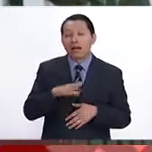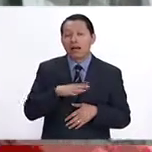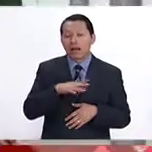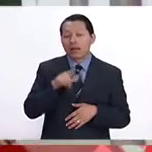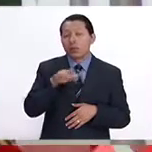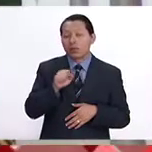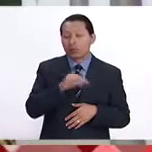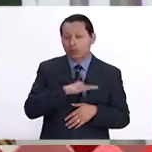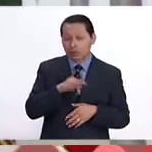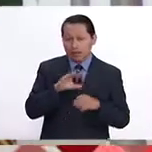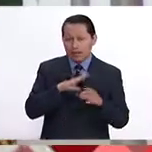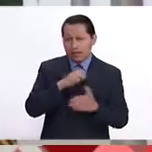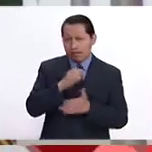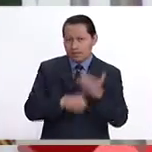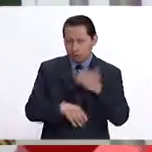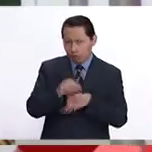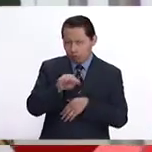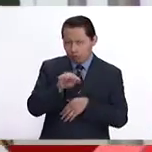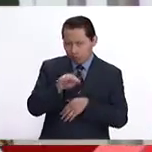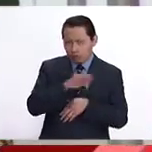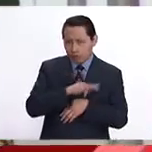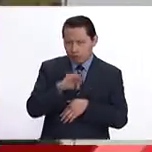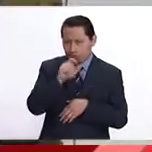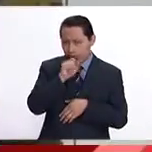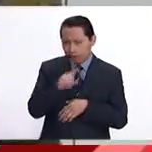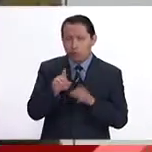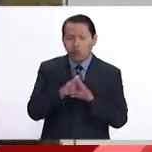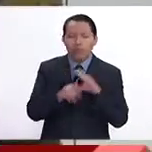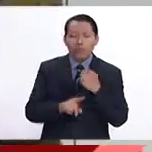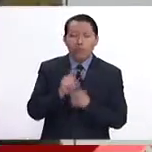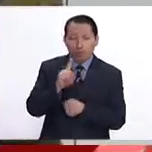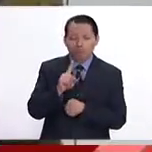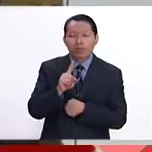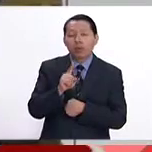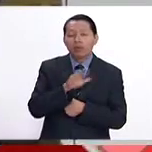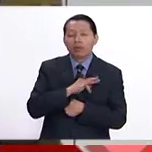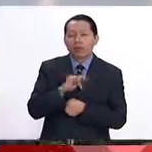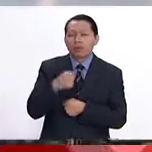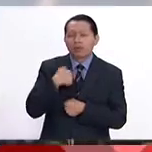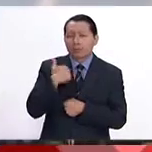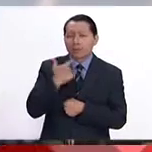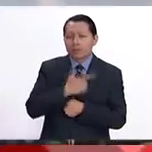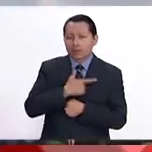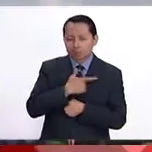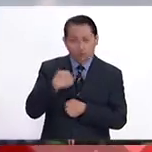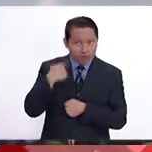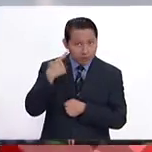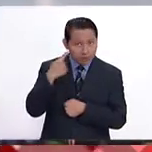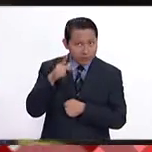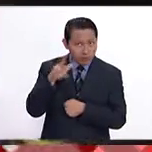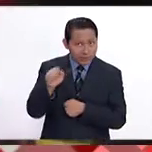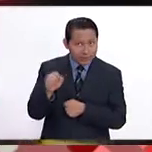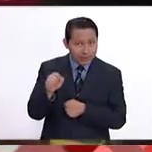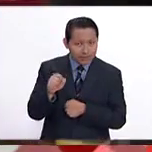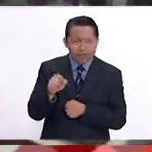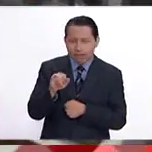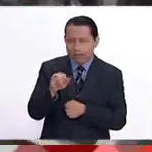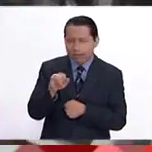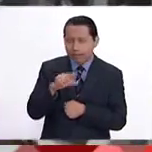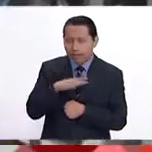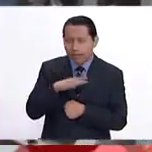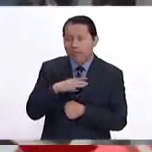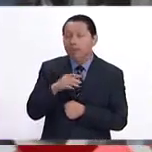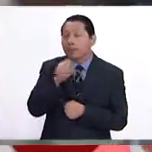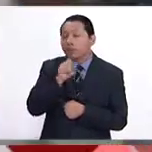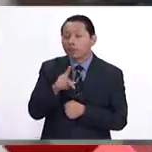si me permites, está el capítulo 19, la de sobre solucionar controversias, y a mí me gustaría preguntarte, ¿sí me escuchas, Luis? Sí, ahora sí,